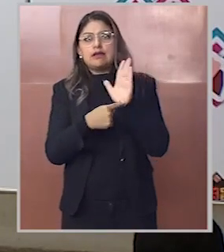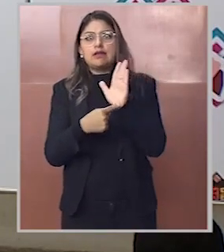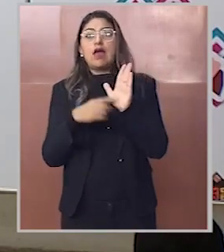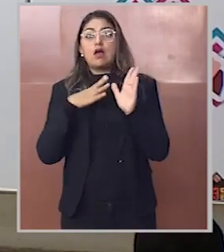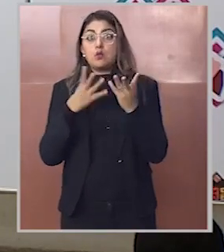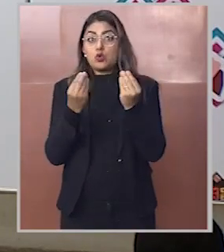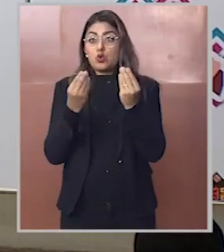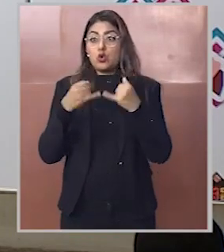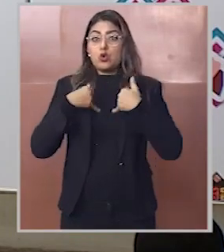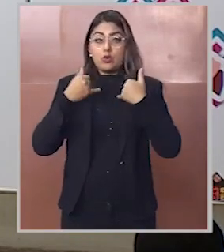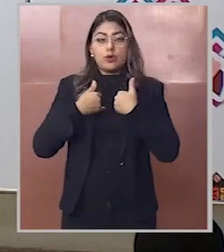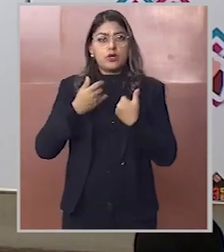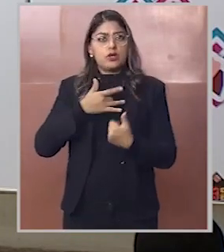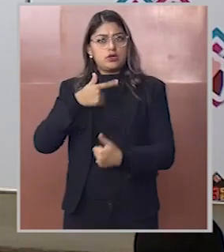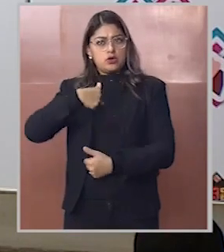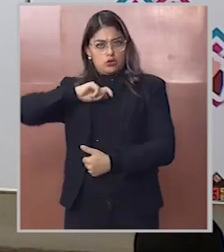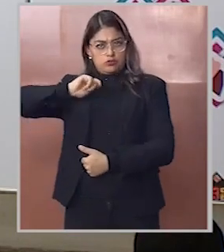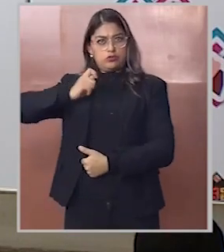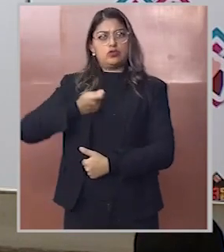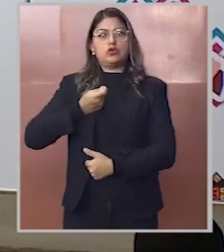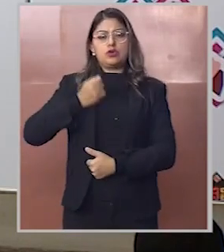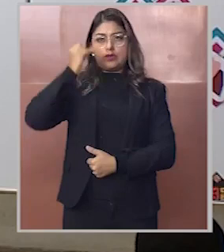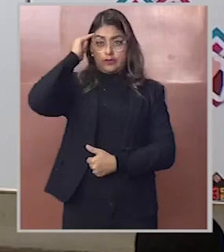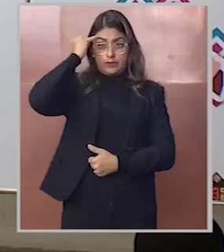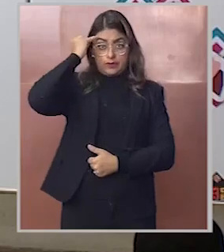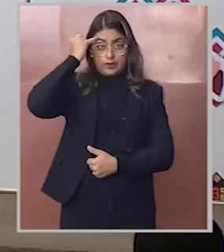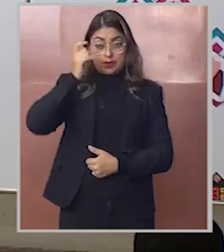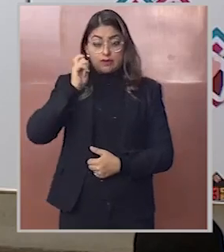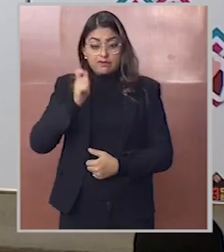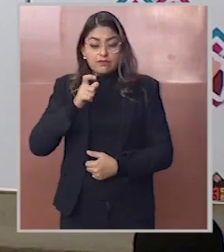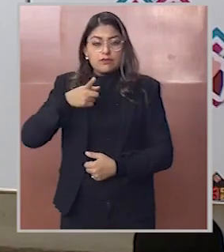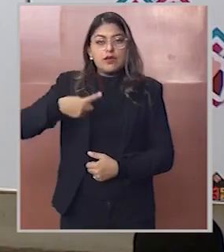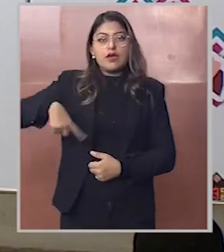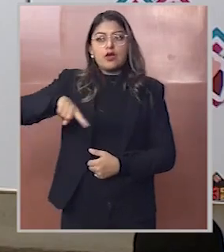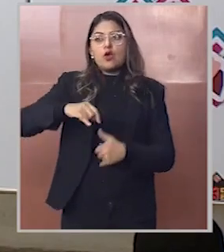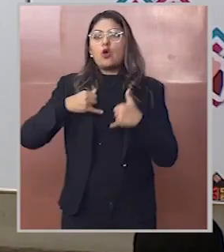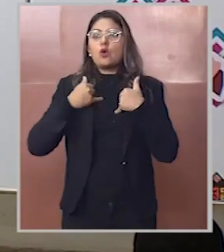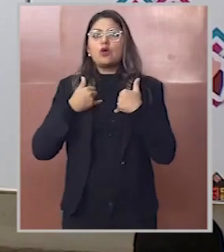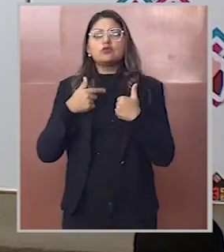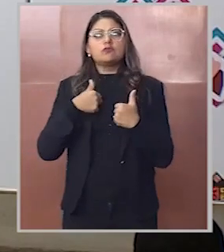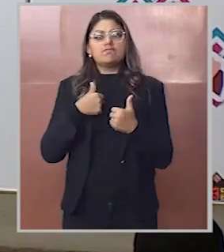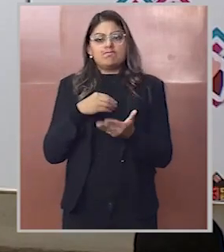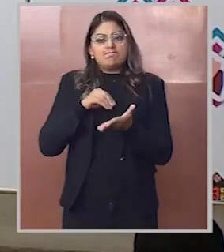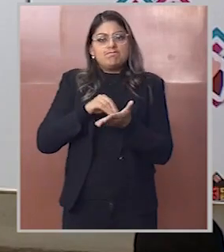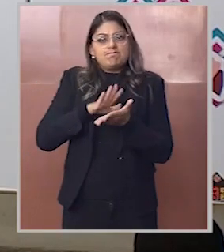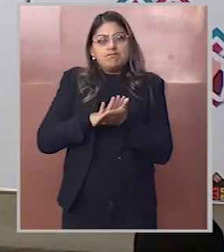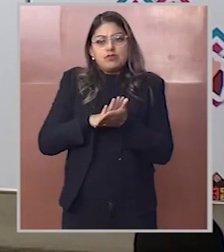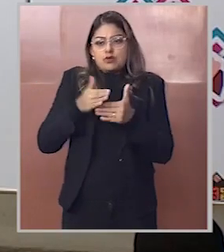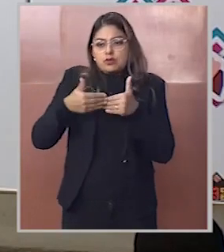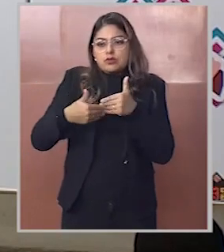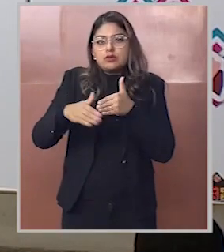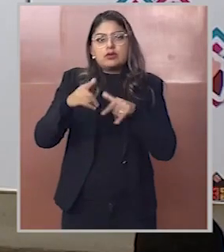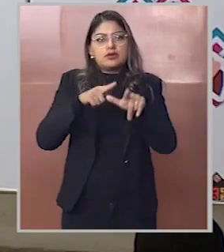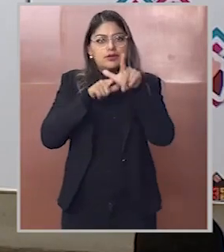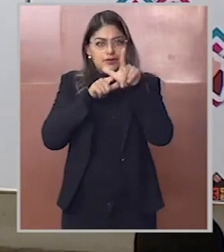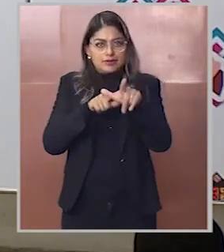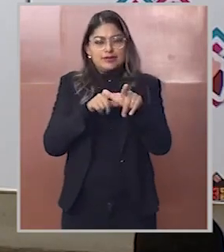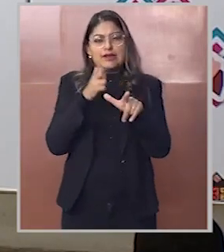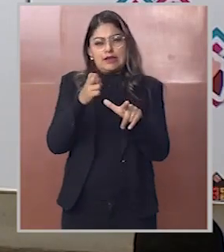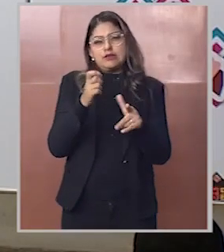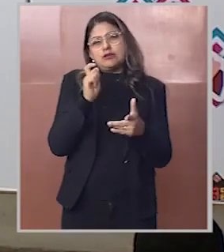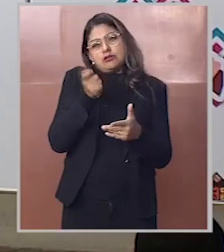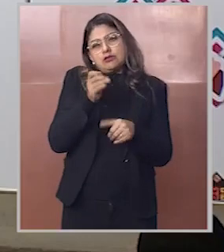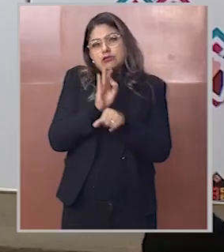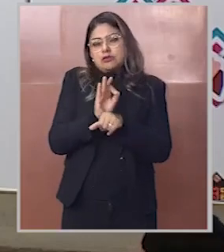tanto mantiene preserva y fortalece su cultura creo que ahí está la riqueza de todo este material y cuando escuchamos